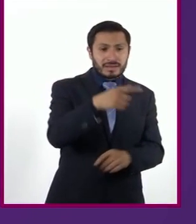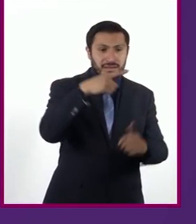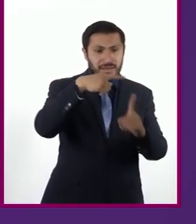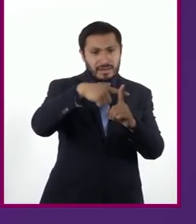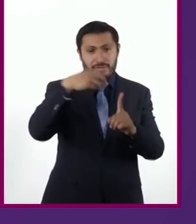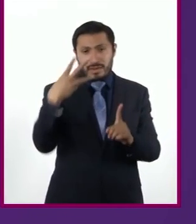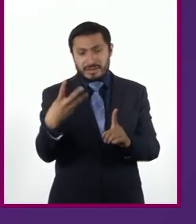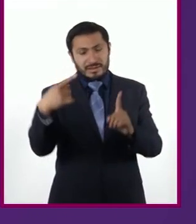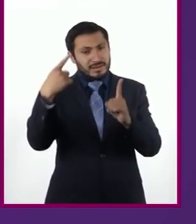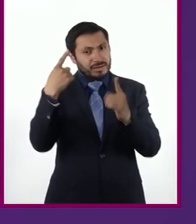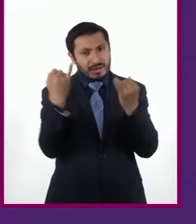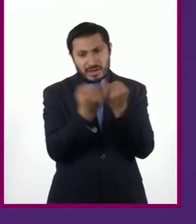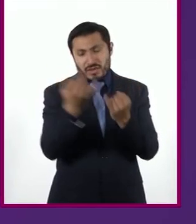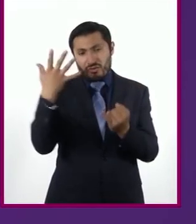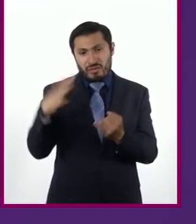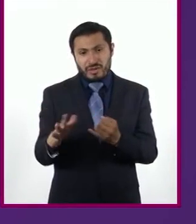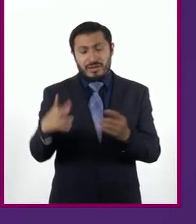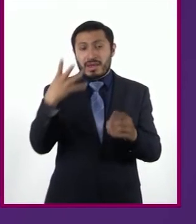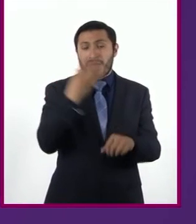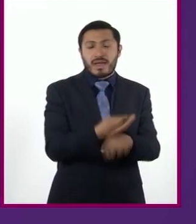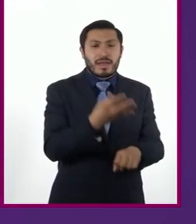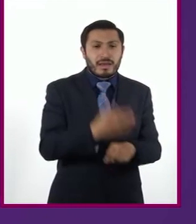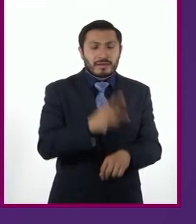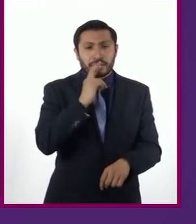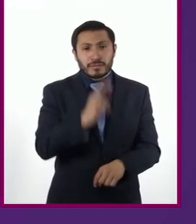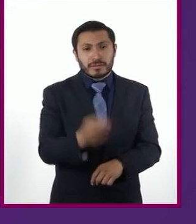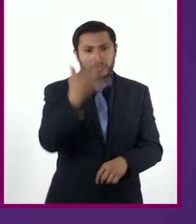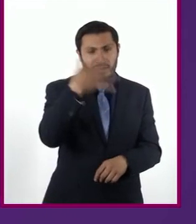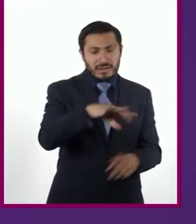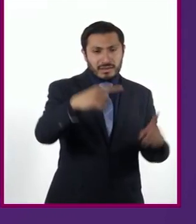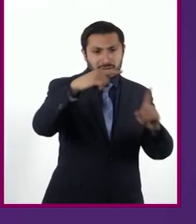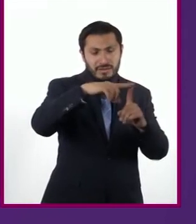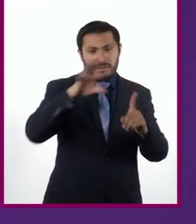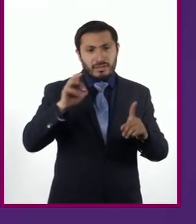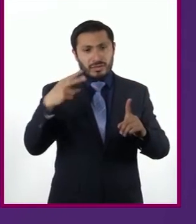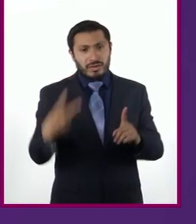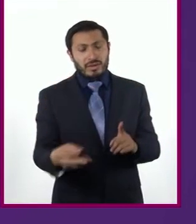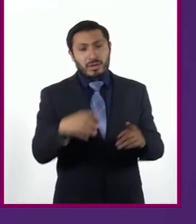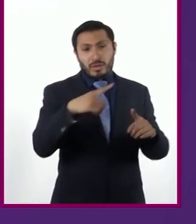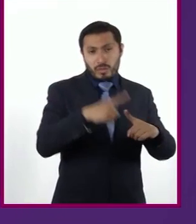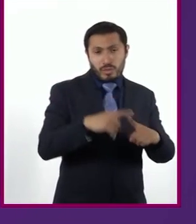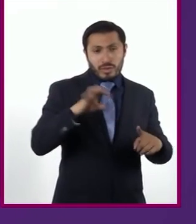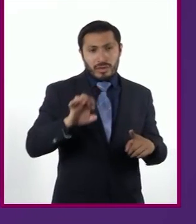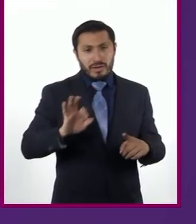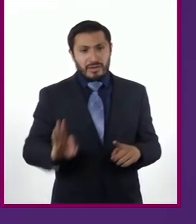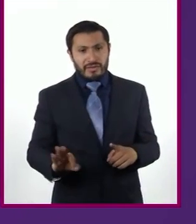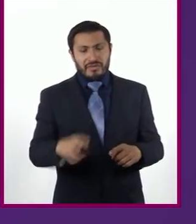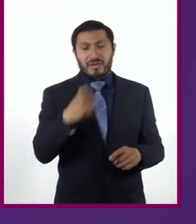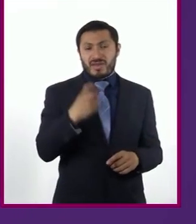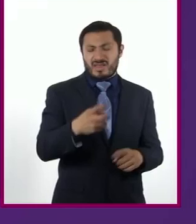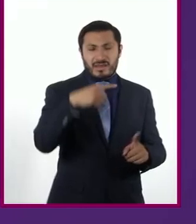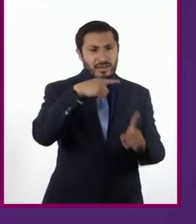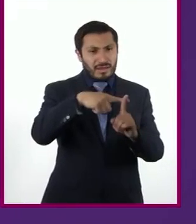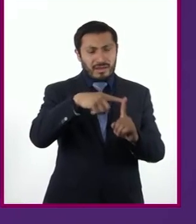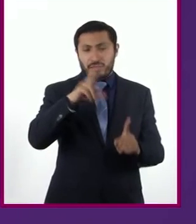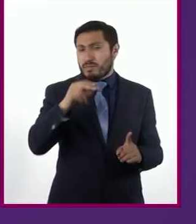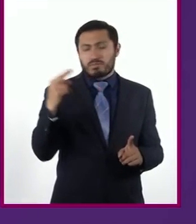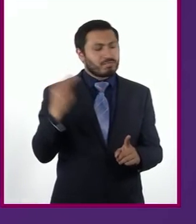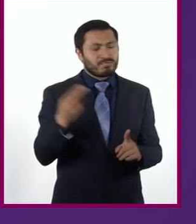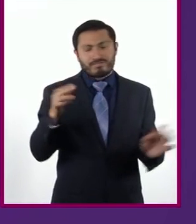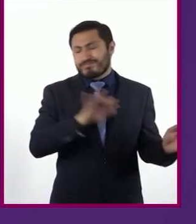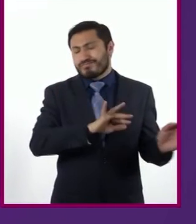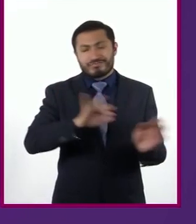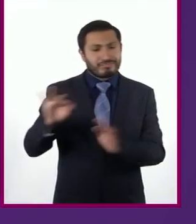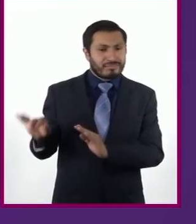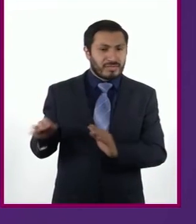3 igual a 10, y de resultado 10 entre 42 por EF. Esta suma no la necesitamos